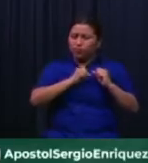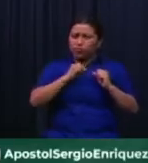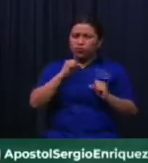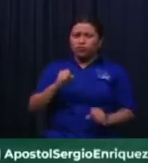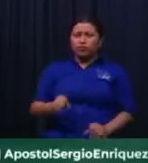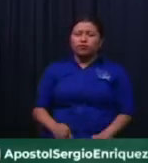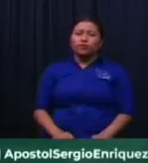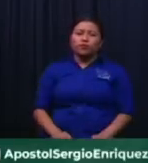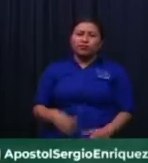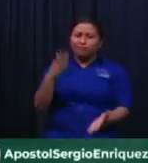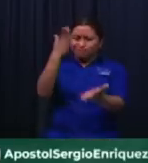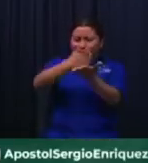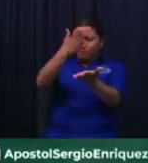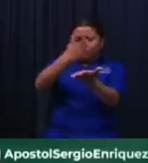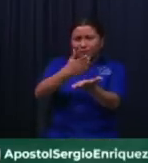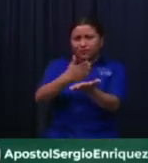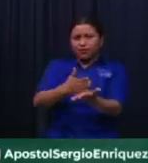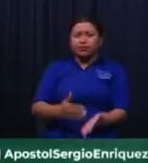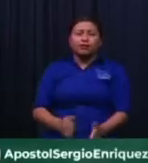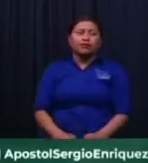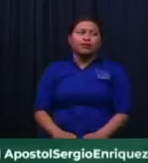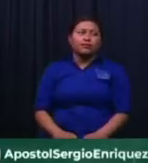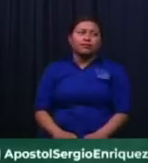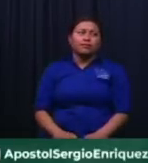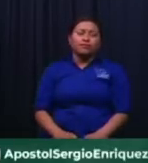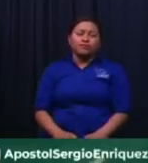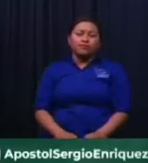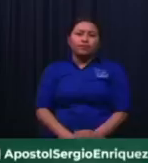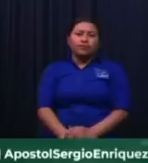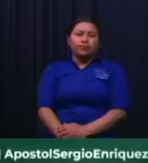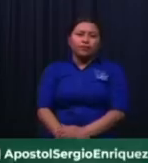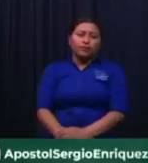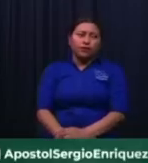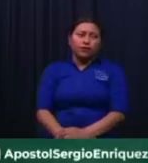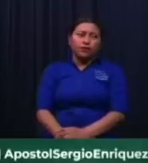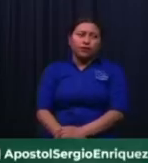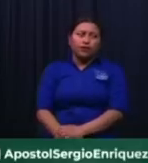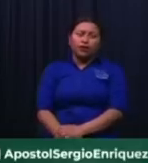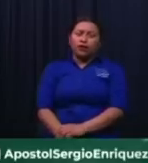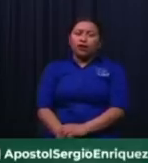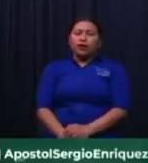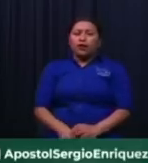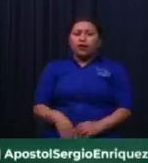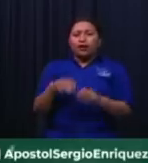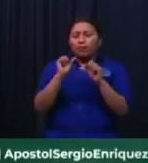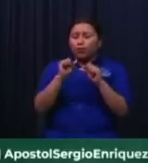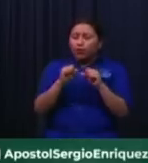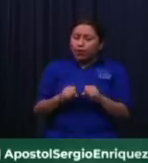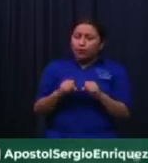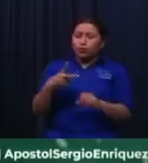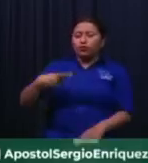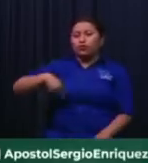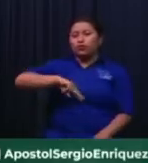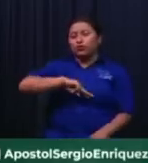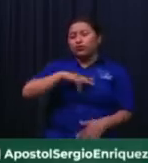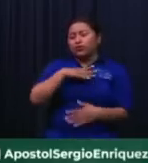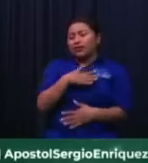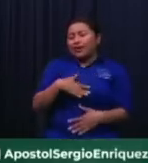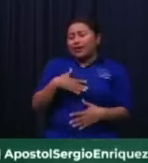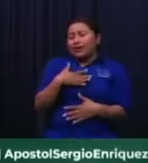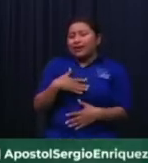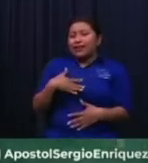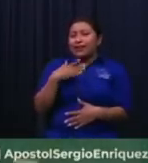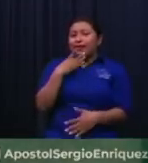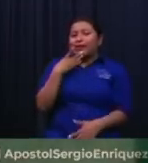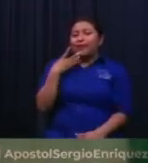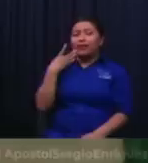en nuestra mente, hermano. De veras. Que podamos nosotros agradar a Dios, no solo acá donde nos ven